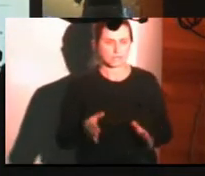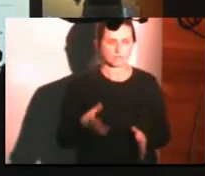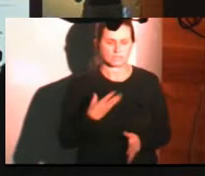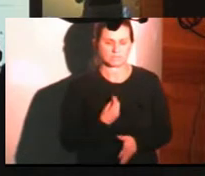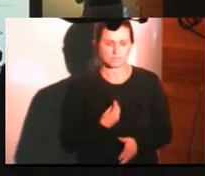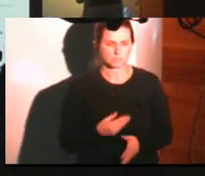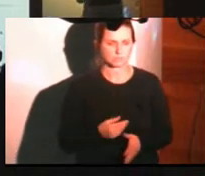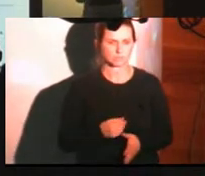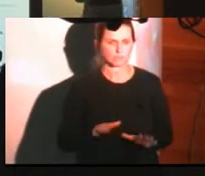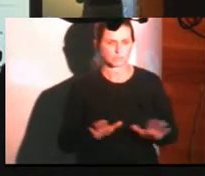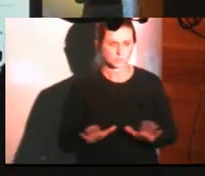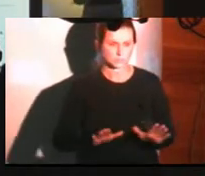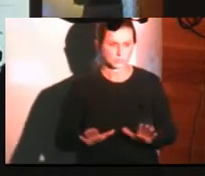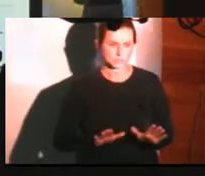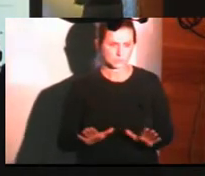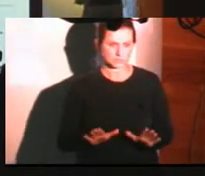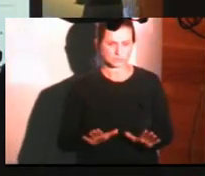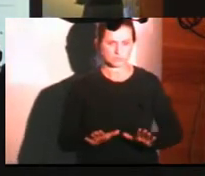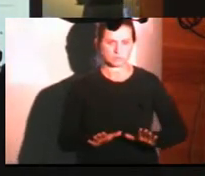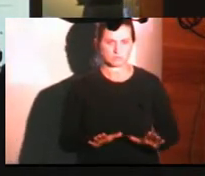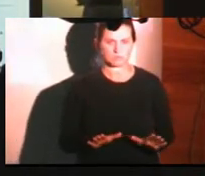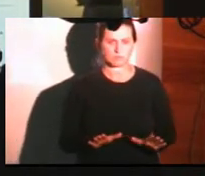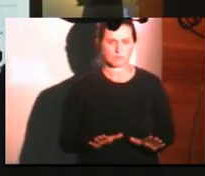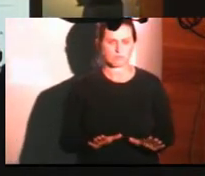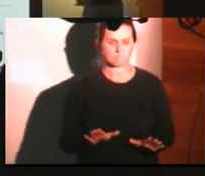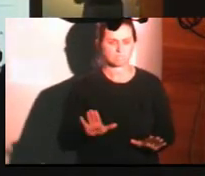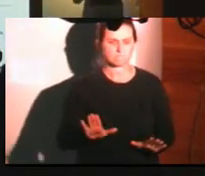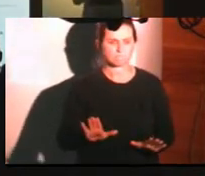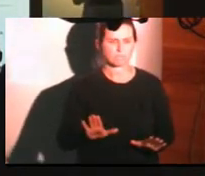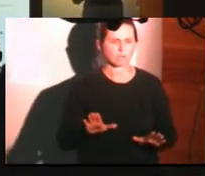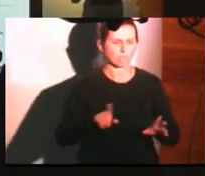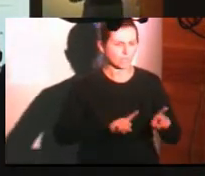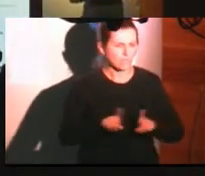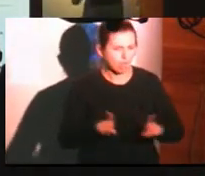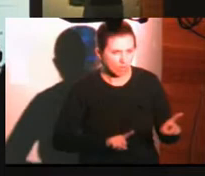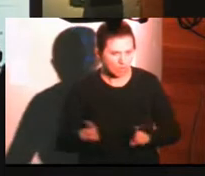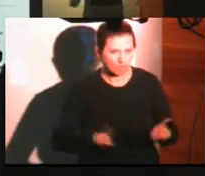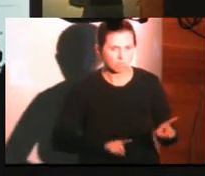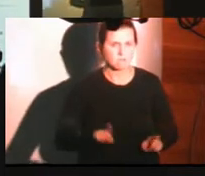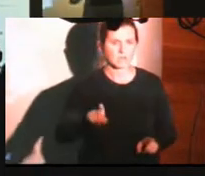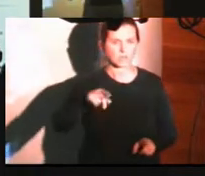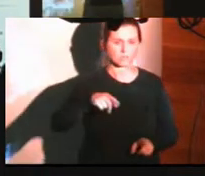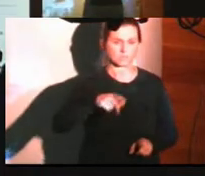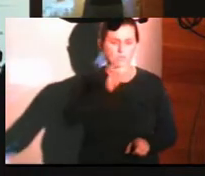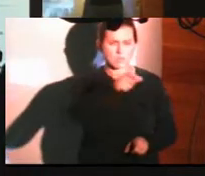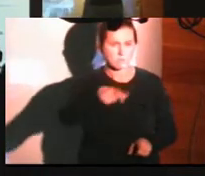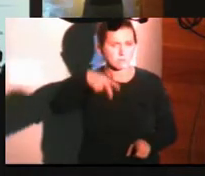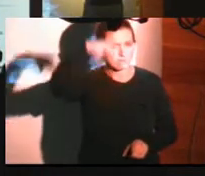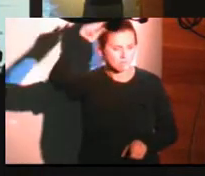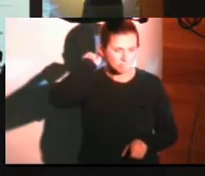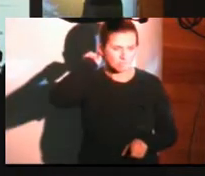algunos temblores, pero coordinados con las autoridades chilenas, ya hay 8